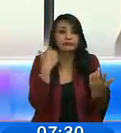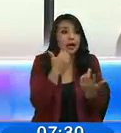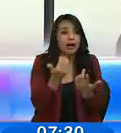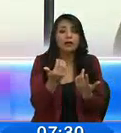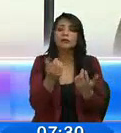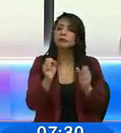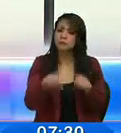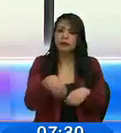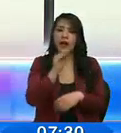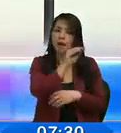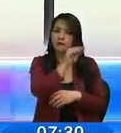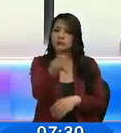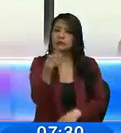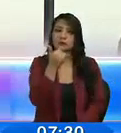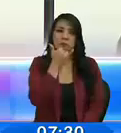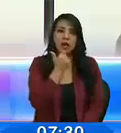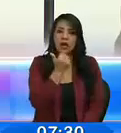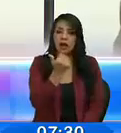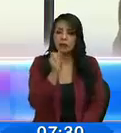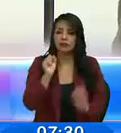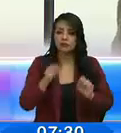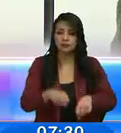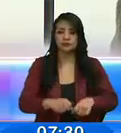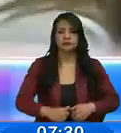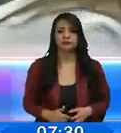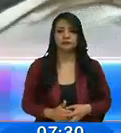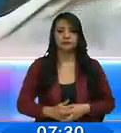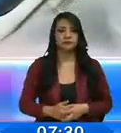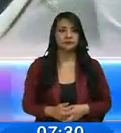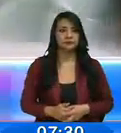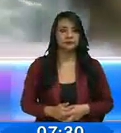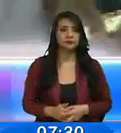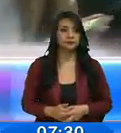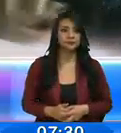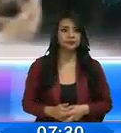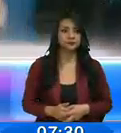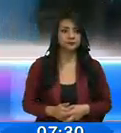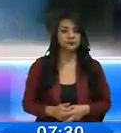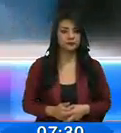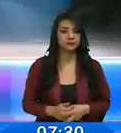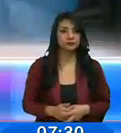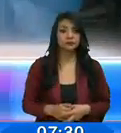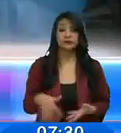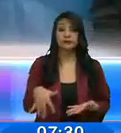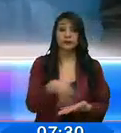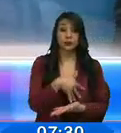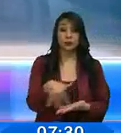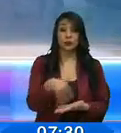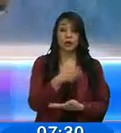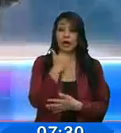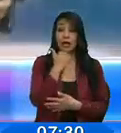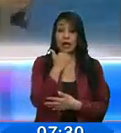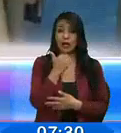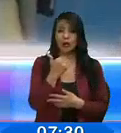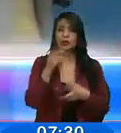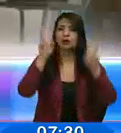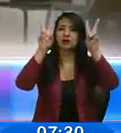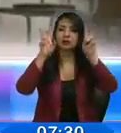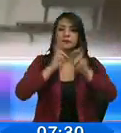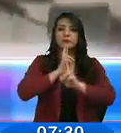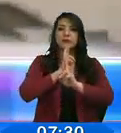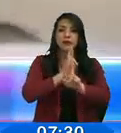omitiendo o pasando por alto una circunstancia. Al querer evitar cualquier tipo de duda que se dé en torno a los resultados